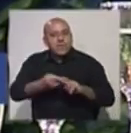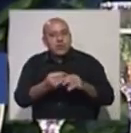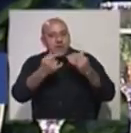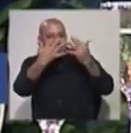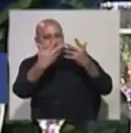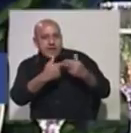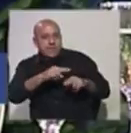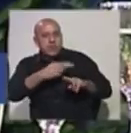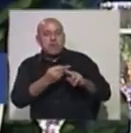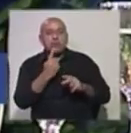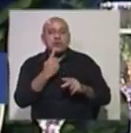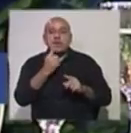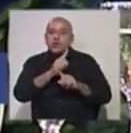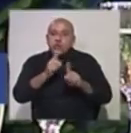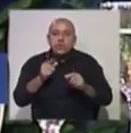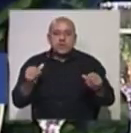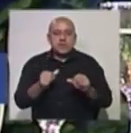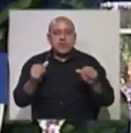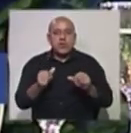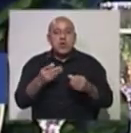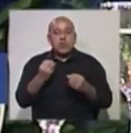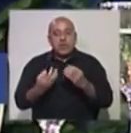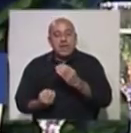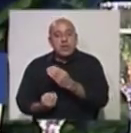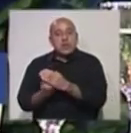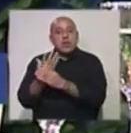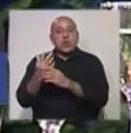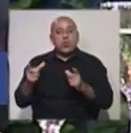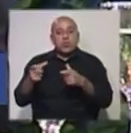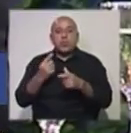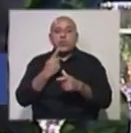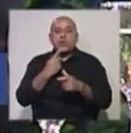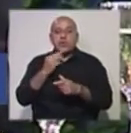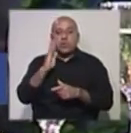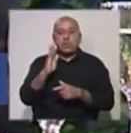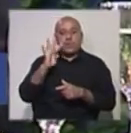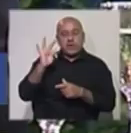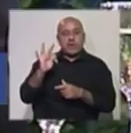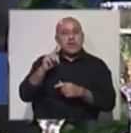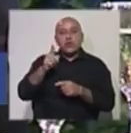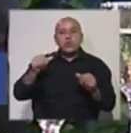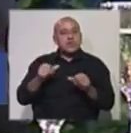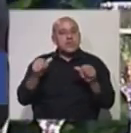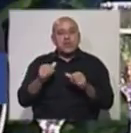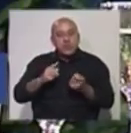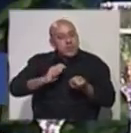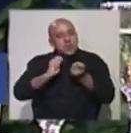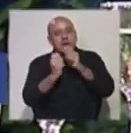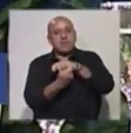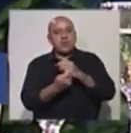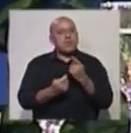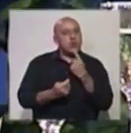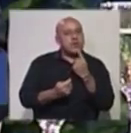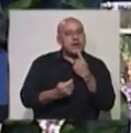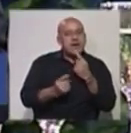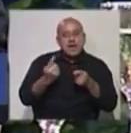veces, porque el nacimiento del PT justamente es la consigna de hacer política de otra manera en Brasil. Y el poder los